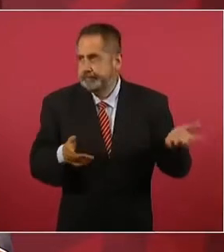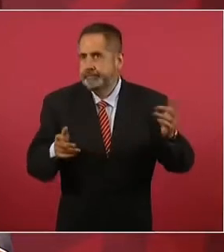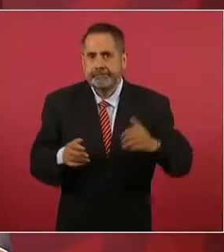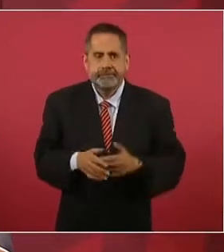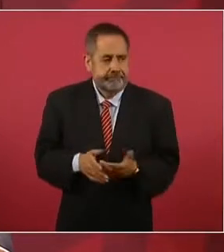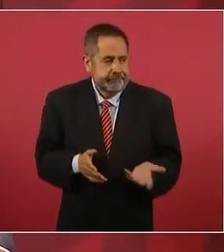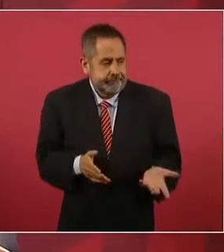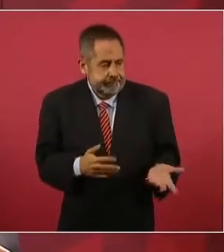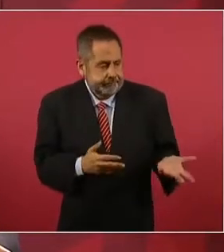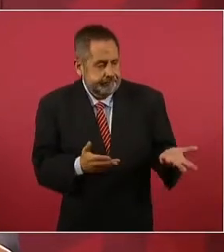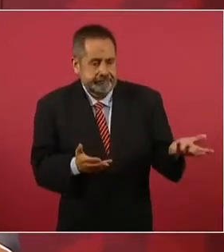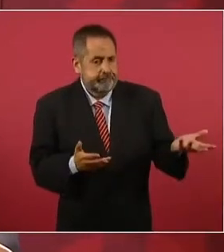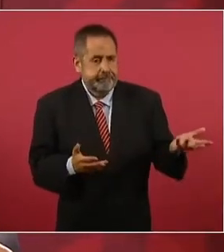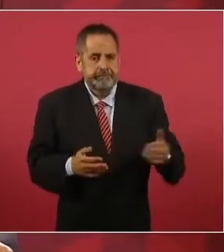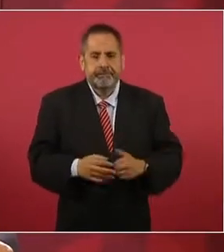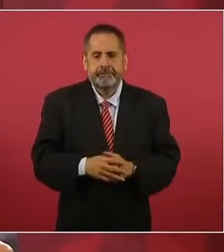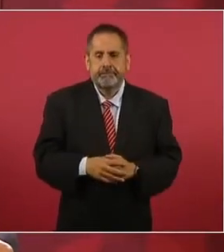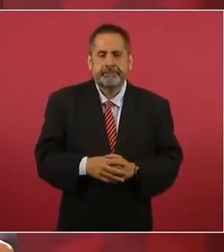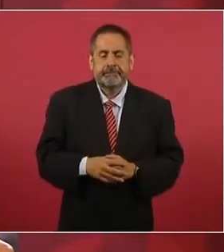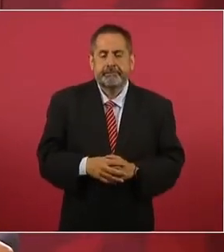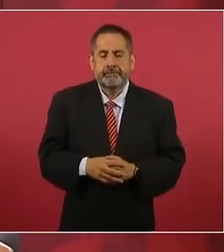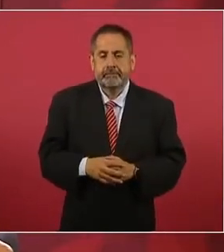¿Cómo